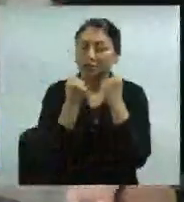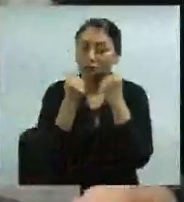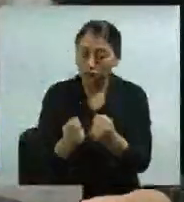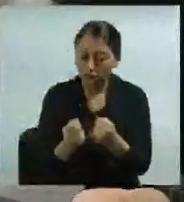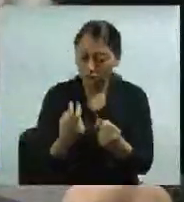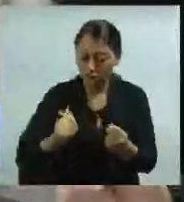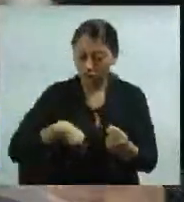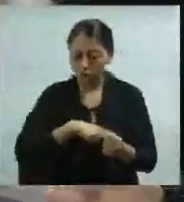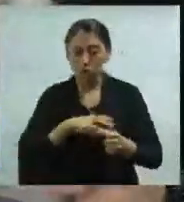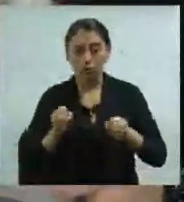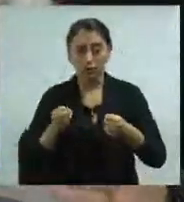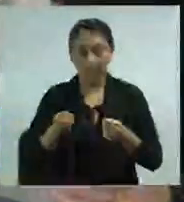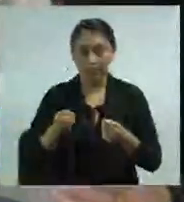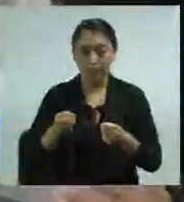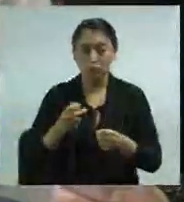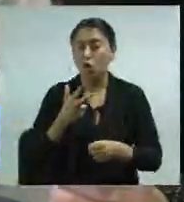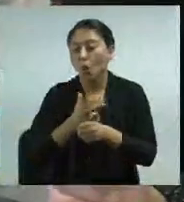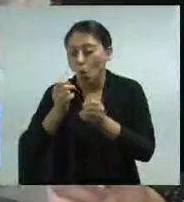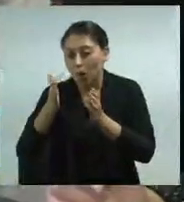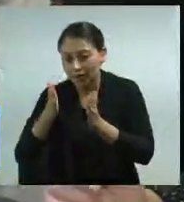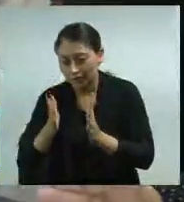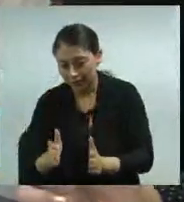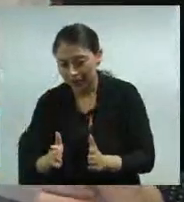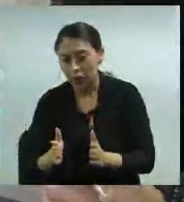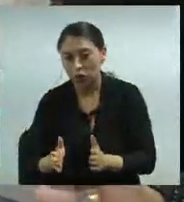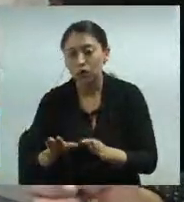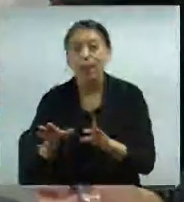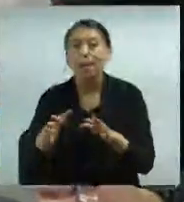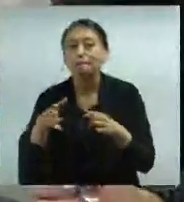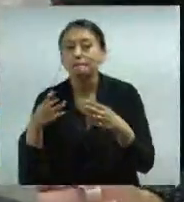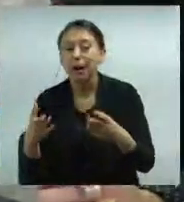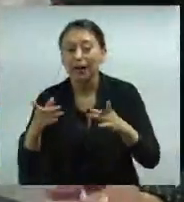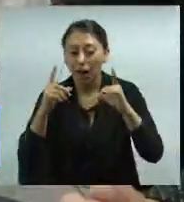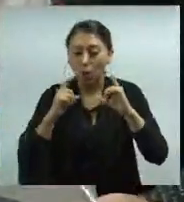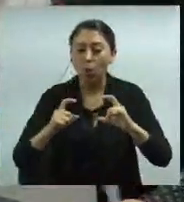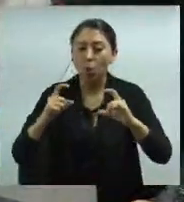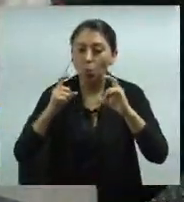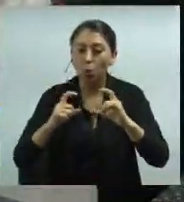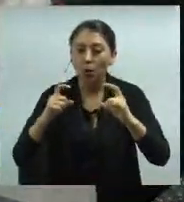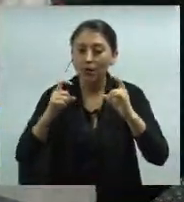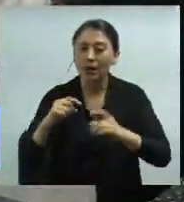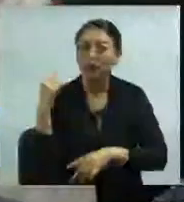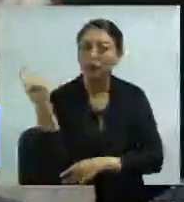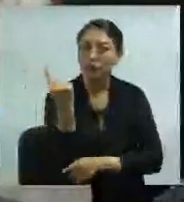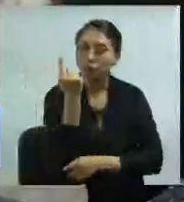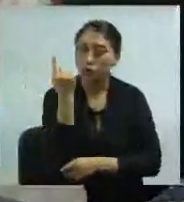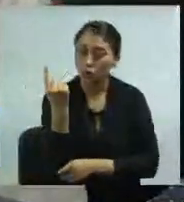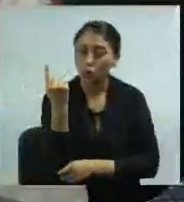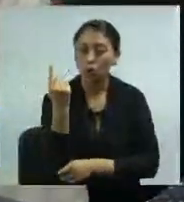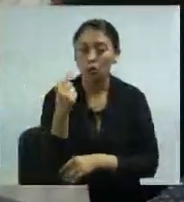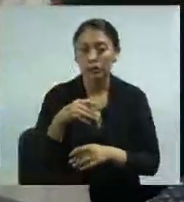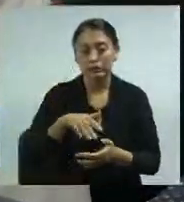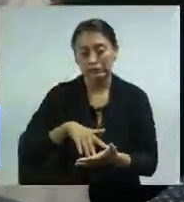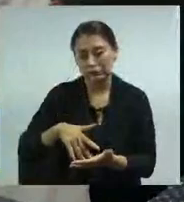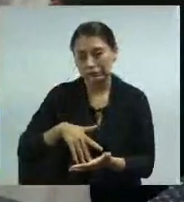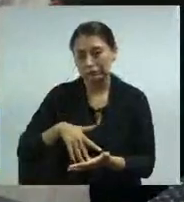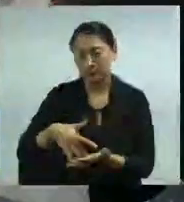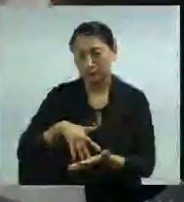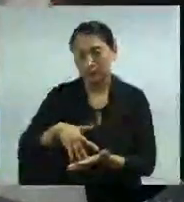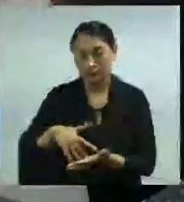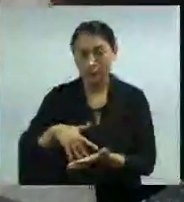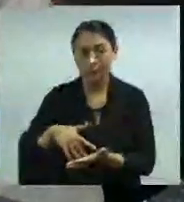que hacemos nosotros los guatemaltecos para manejar las riquezas que disponemos son muy, muy débiles.